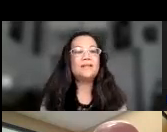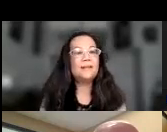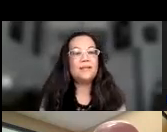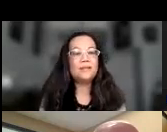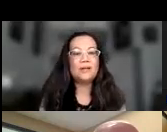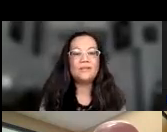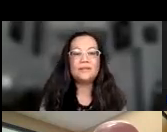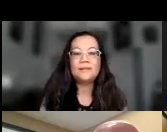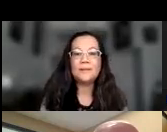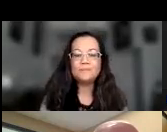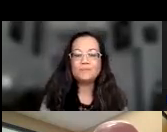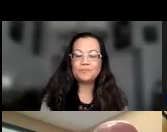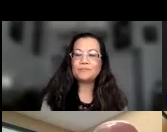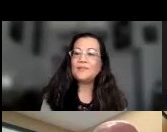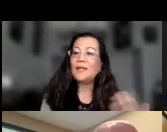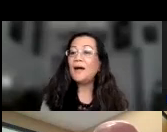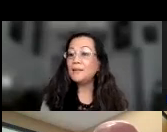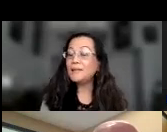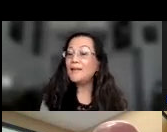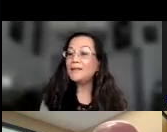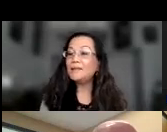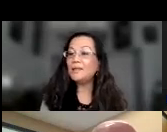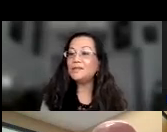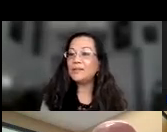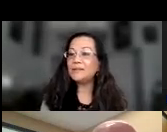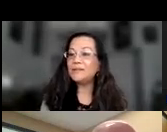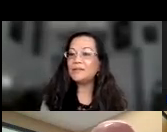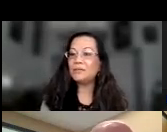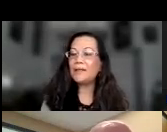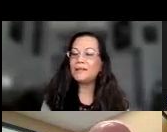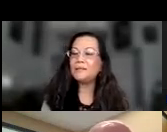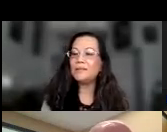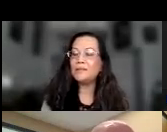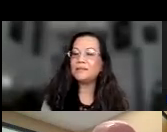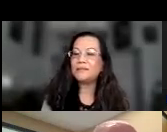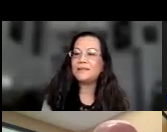este entrenamiento. Y los servicios de traducción,